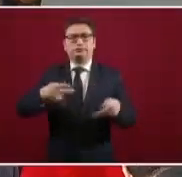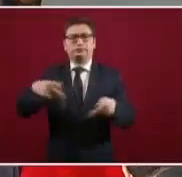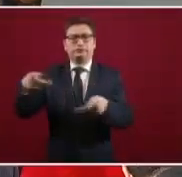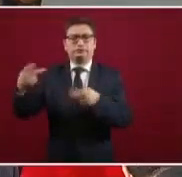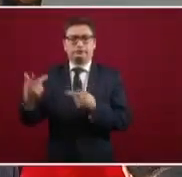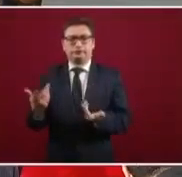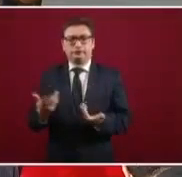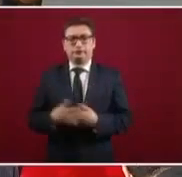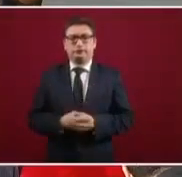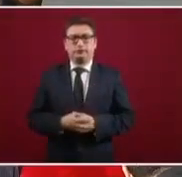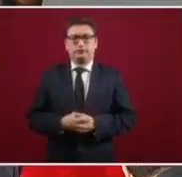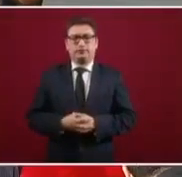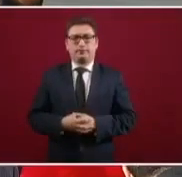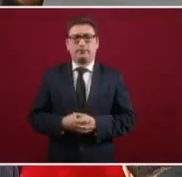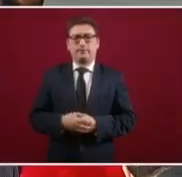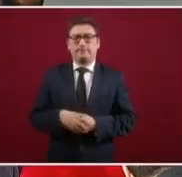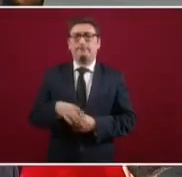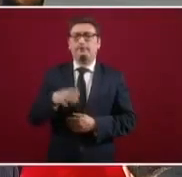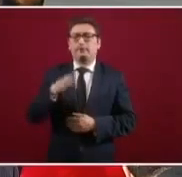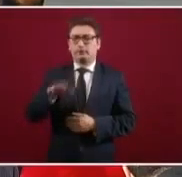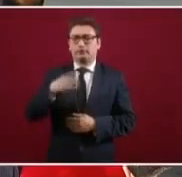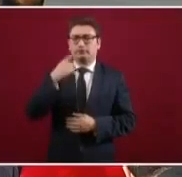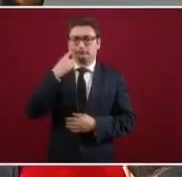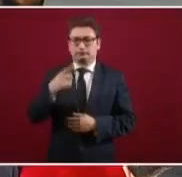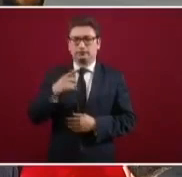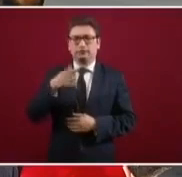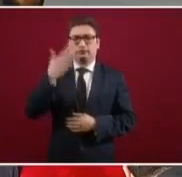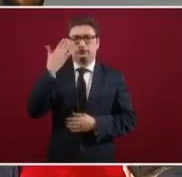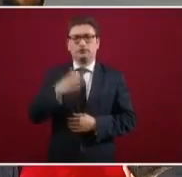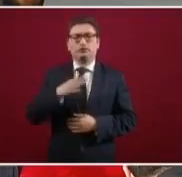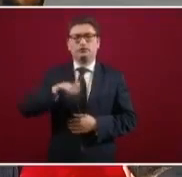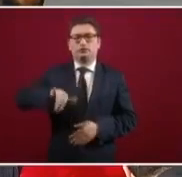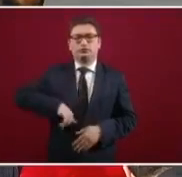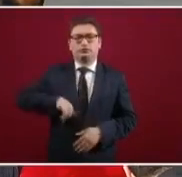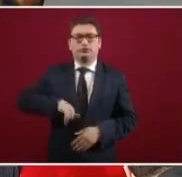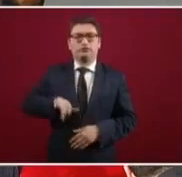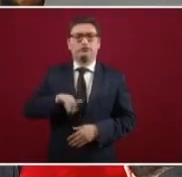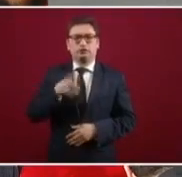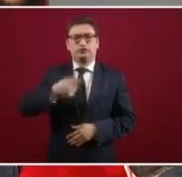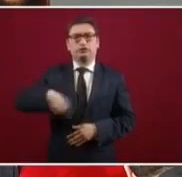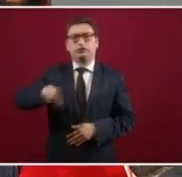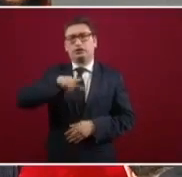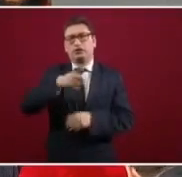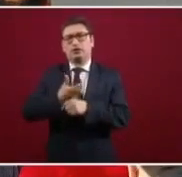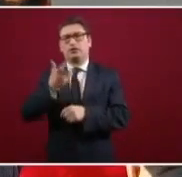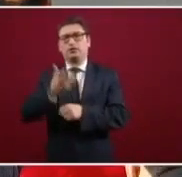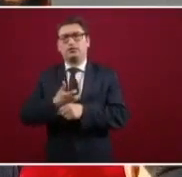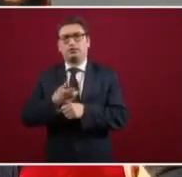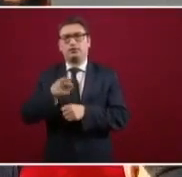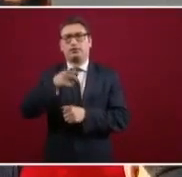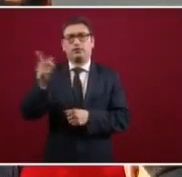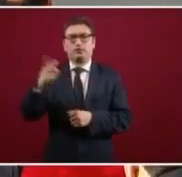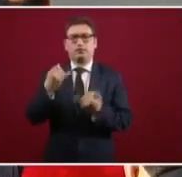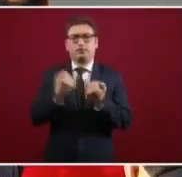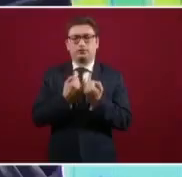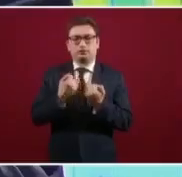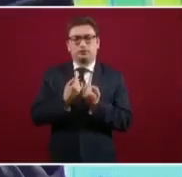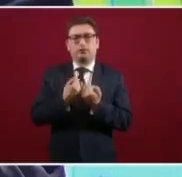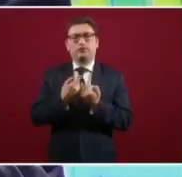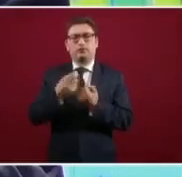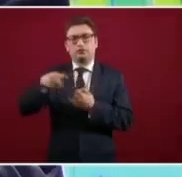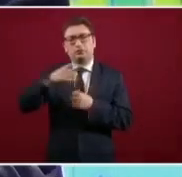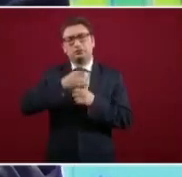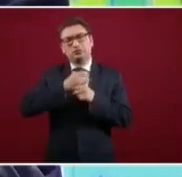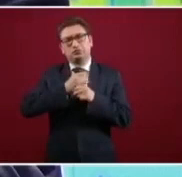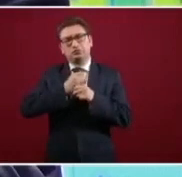bueno una de las razones precisamente del interés norteamericano y del sustento de